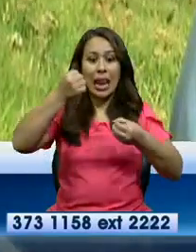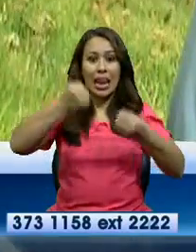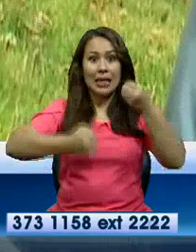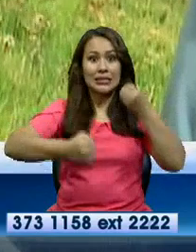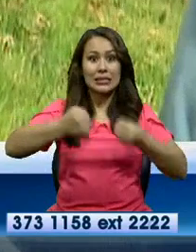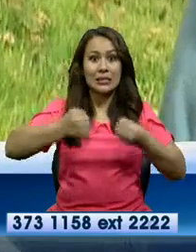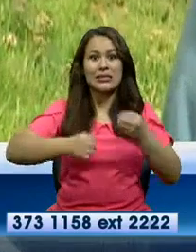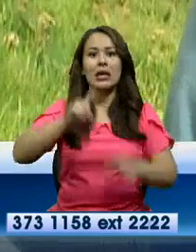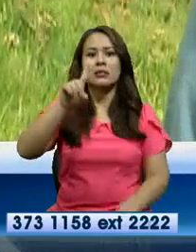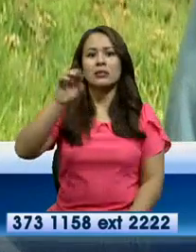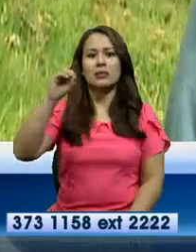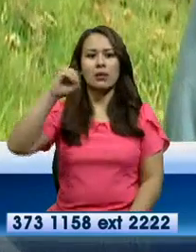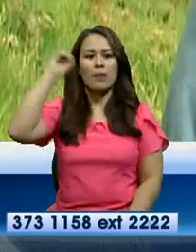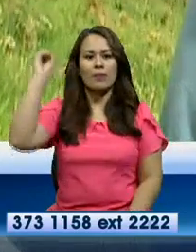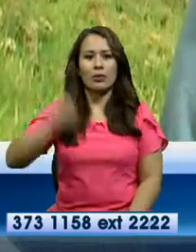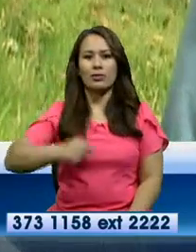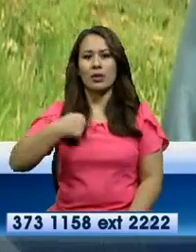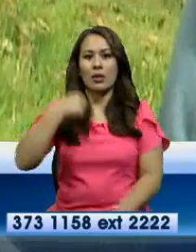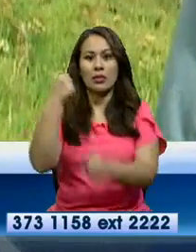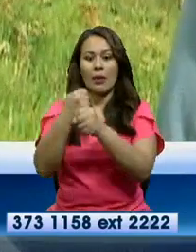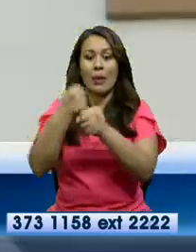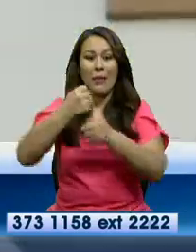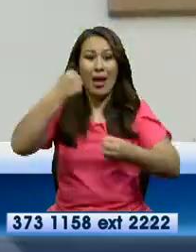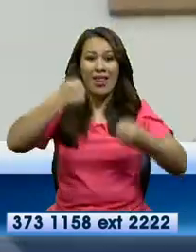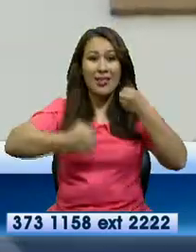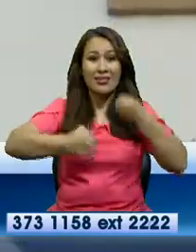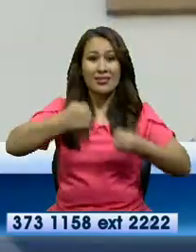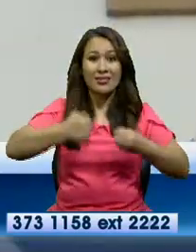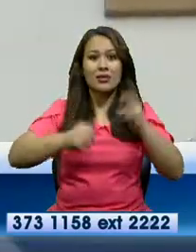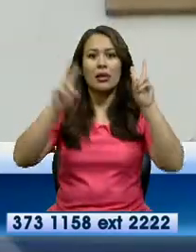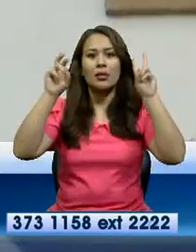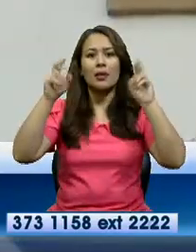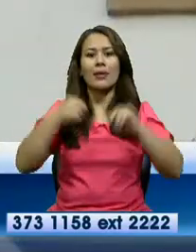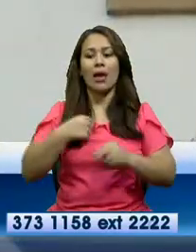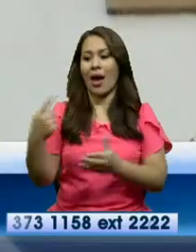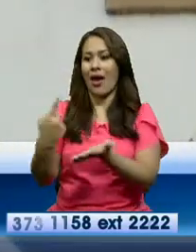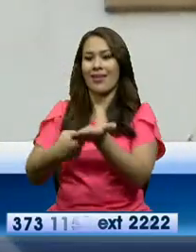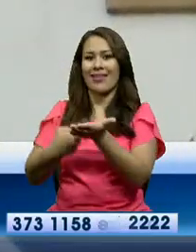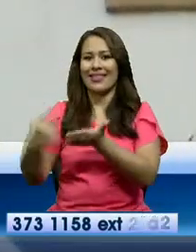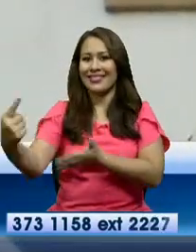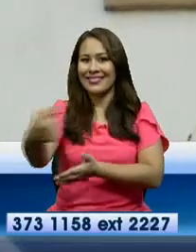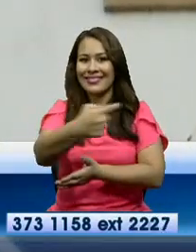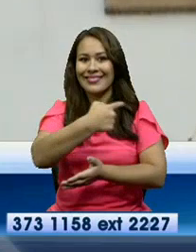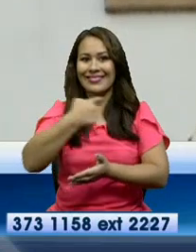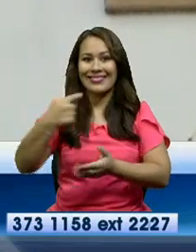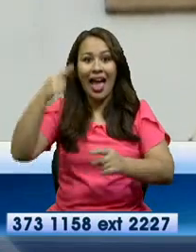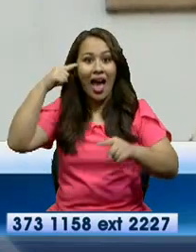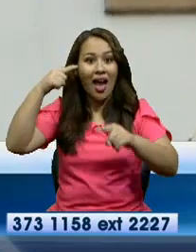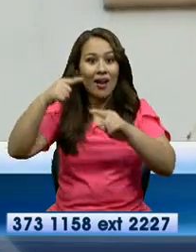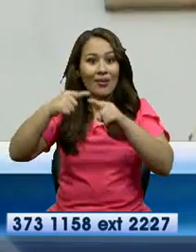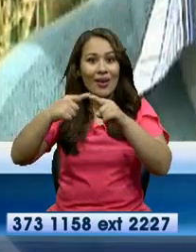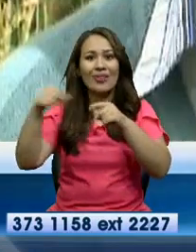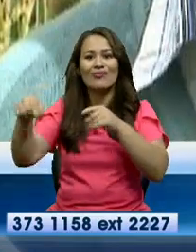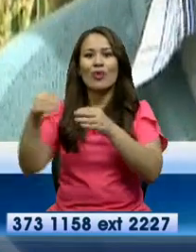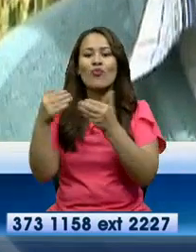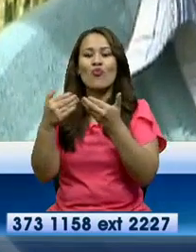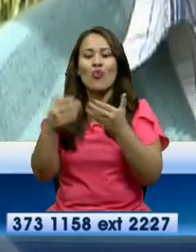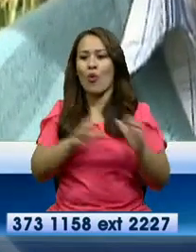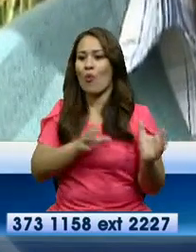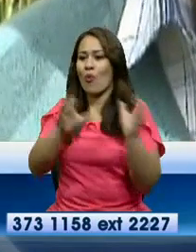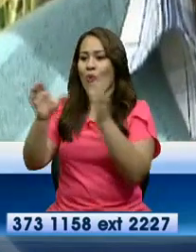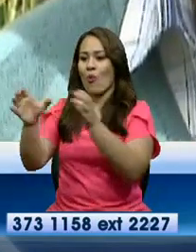leche. Dedicado al 100% a la leche. Hemos unido, hemos hecho un centro de acopio,